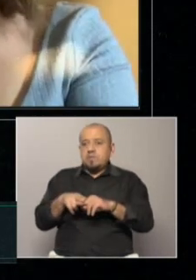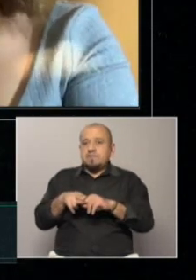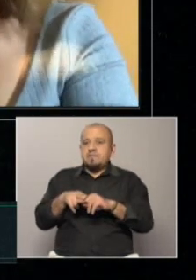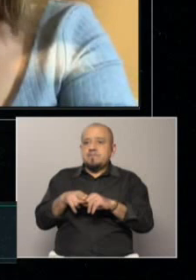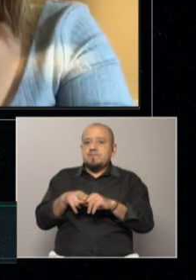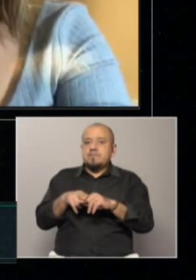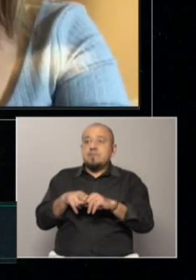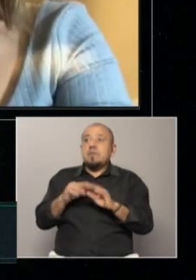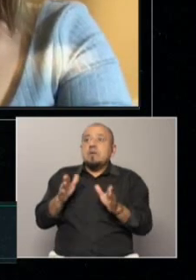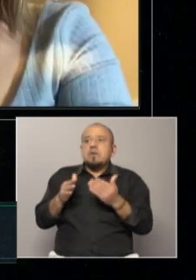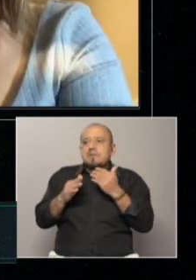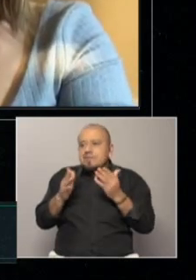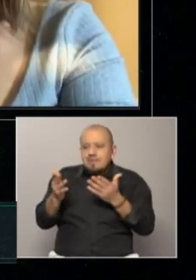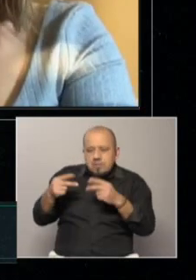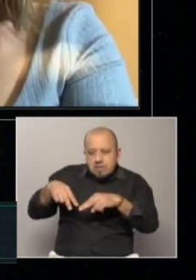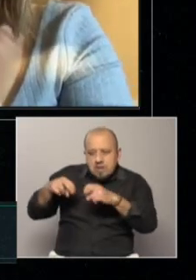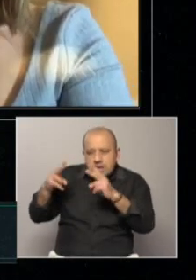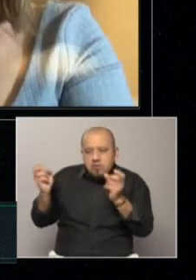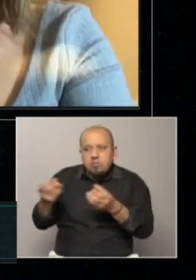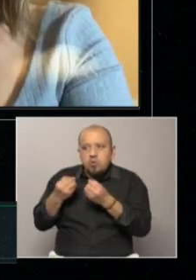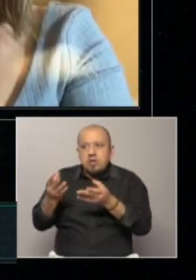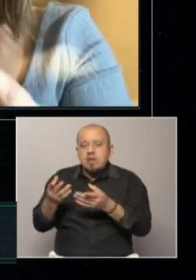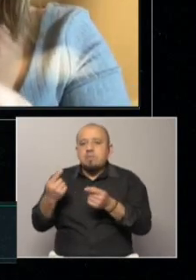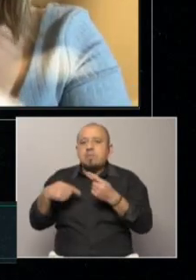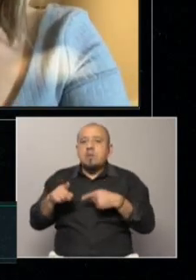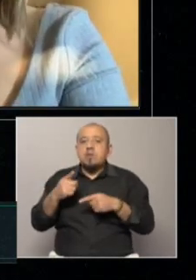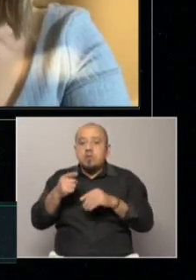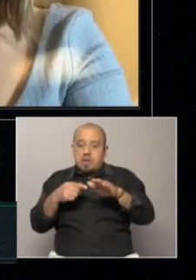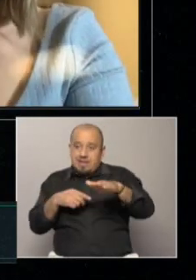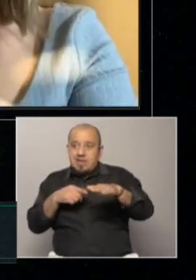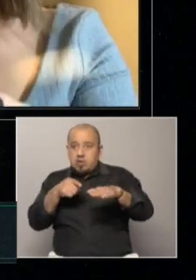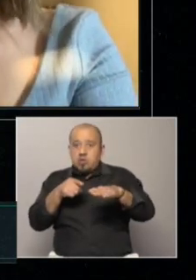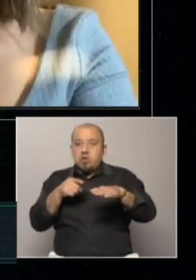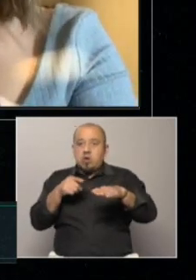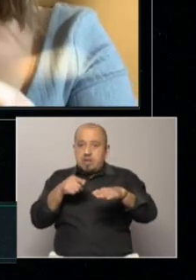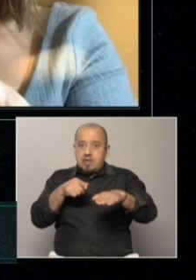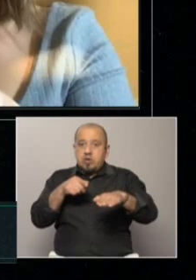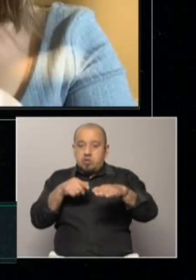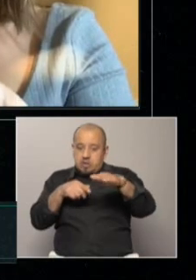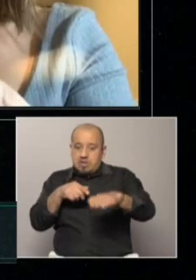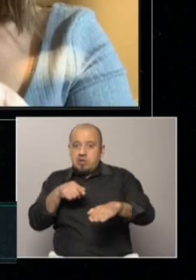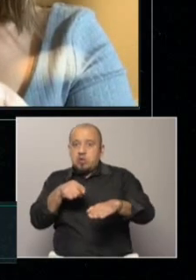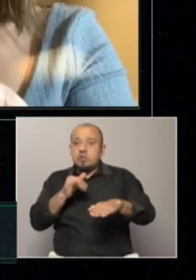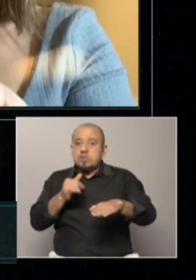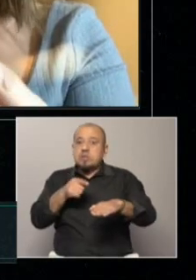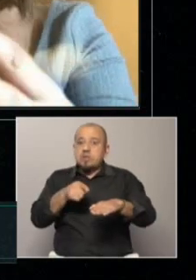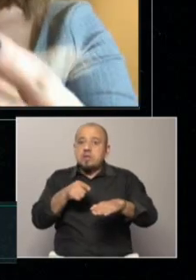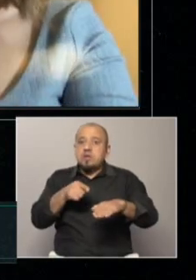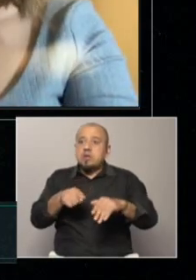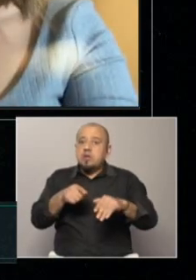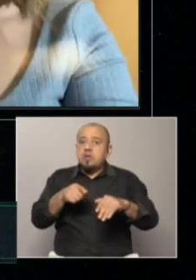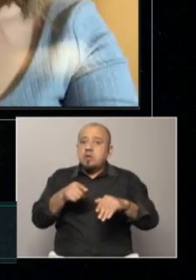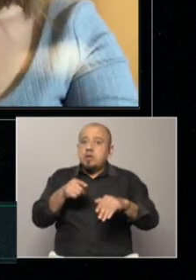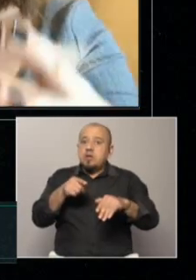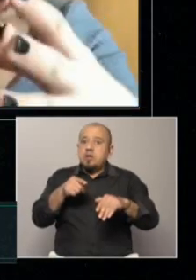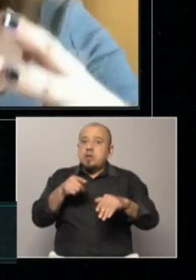están estudiando las verdaderas causas, pero en uno de los casos, en el caso del chiquito, sí, los padres lo que le